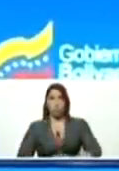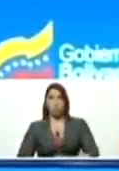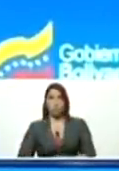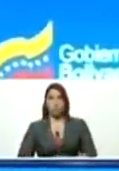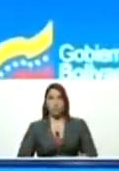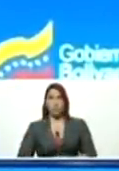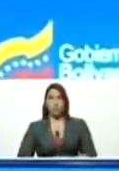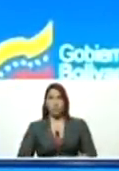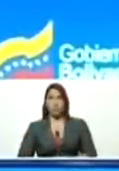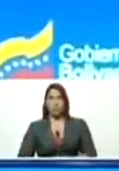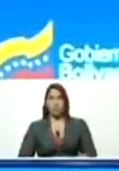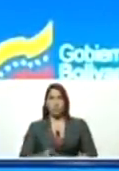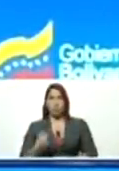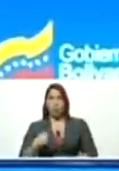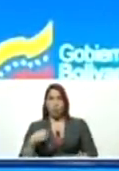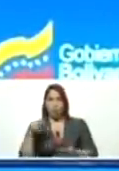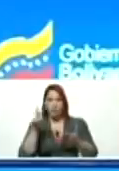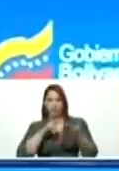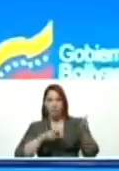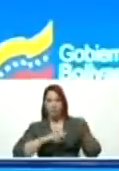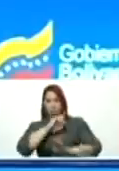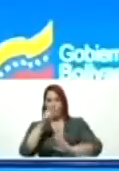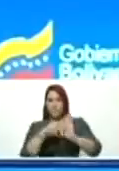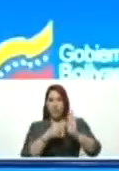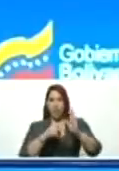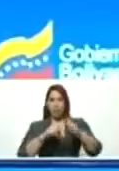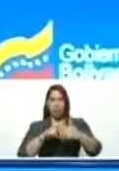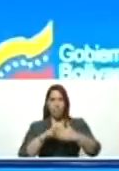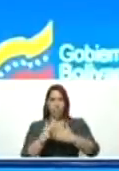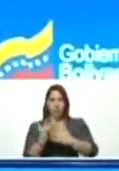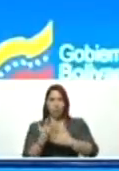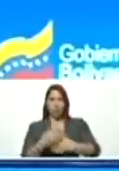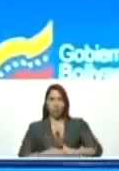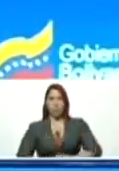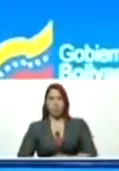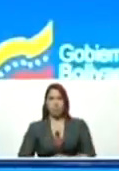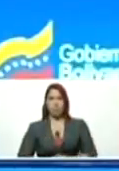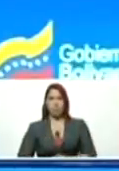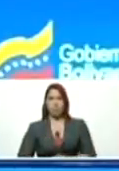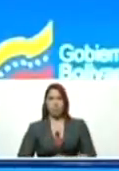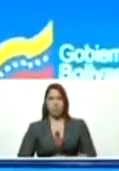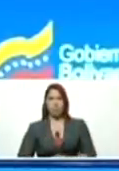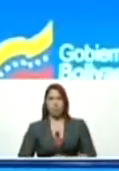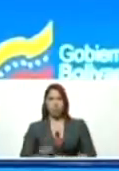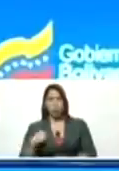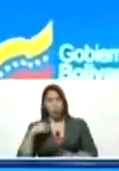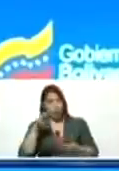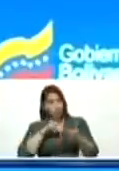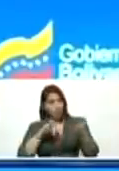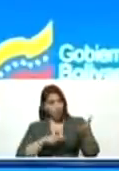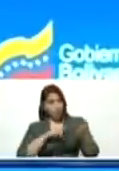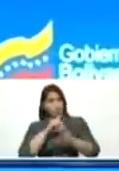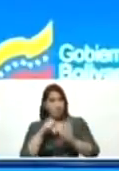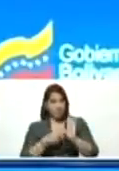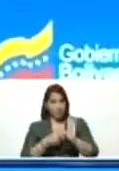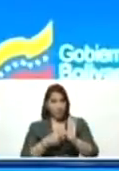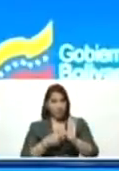me lo tragué en la madrugada completico bueno me lo me lo leí vale